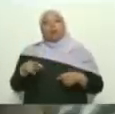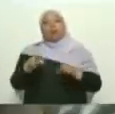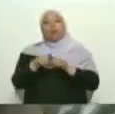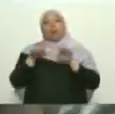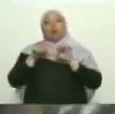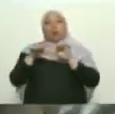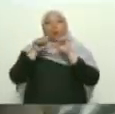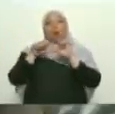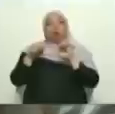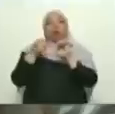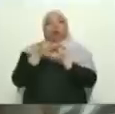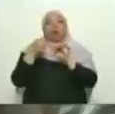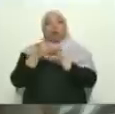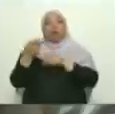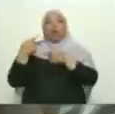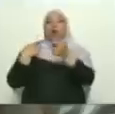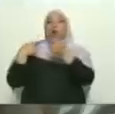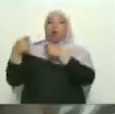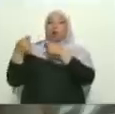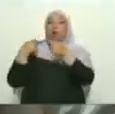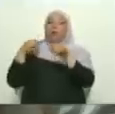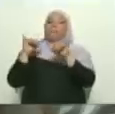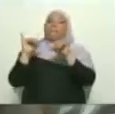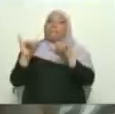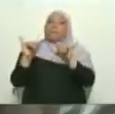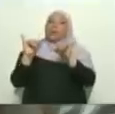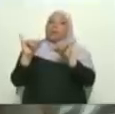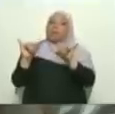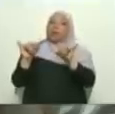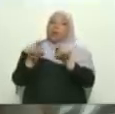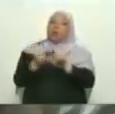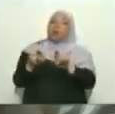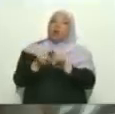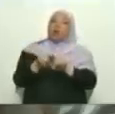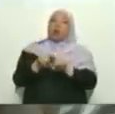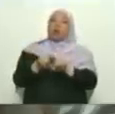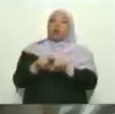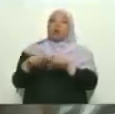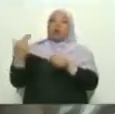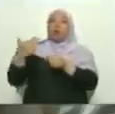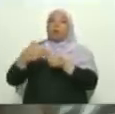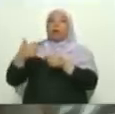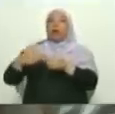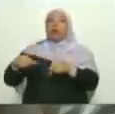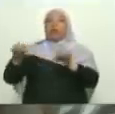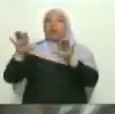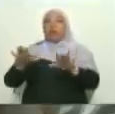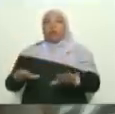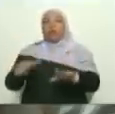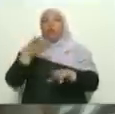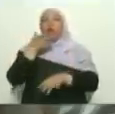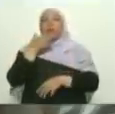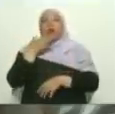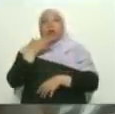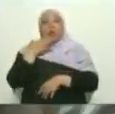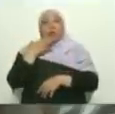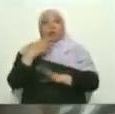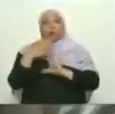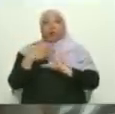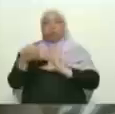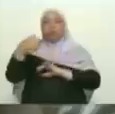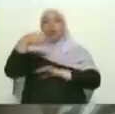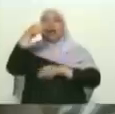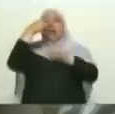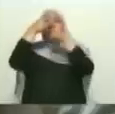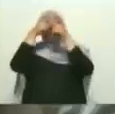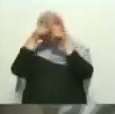continuo ataque a la economía con las mismas intenciones. El paro petrolero del año 2002, por ejemplo, según